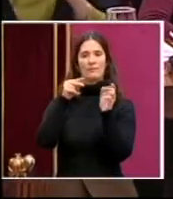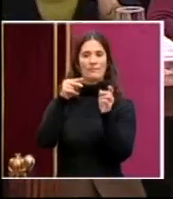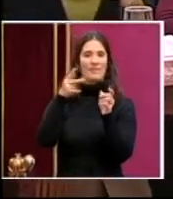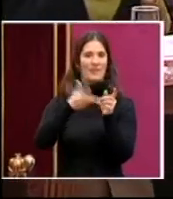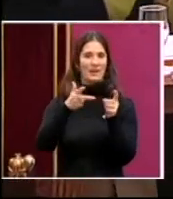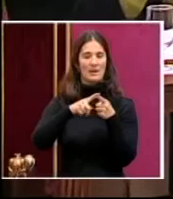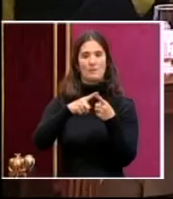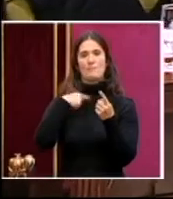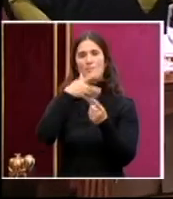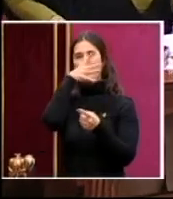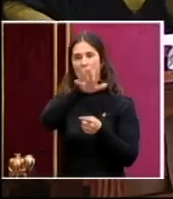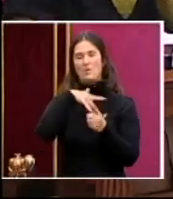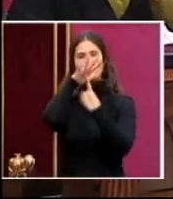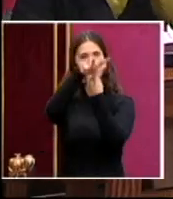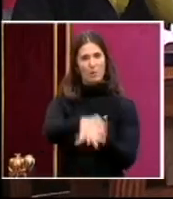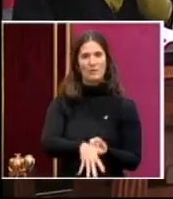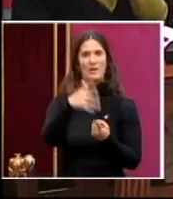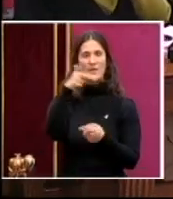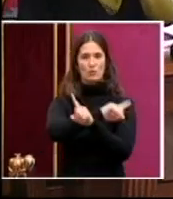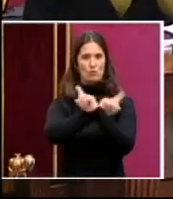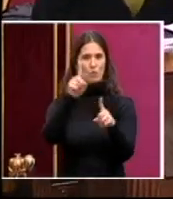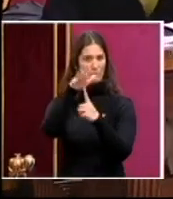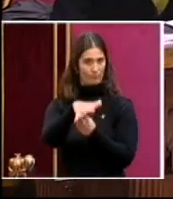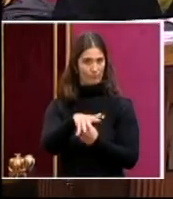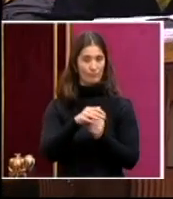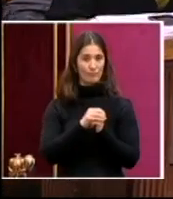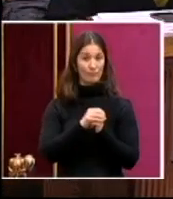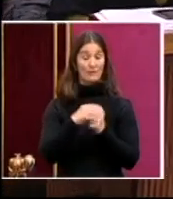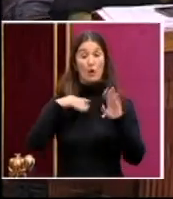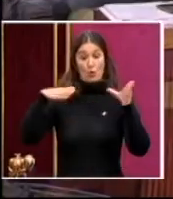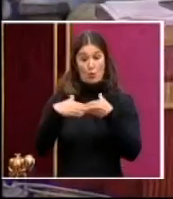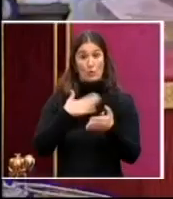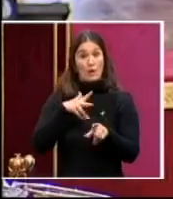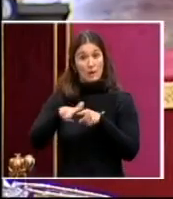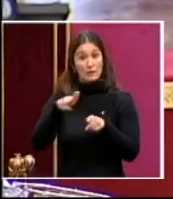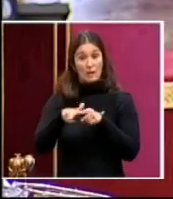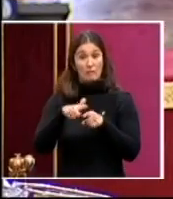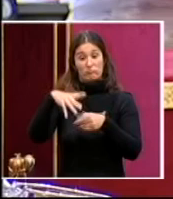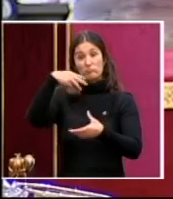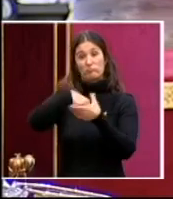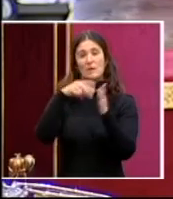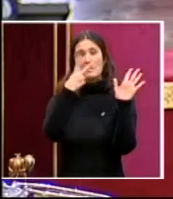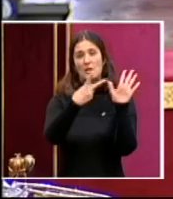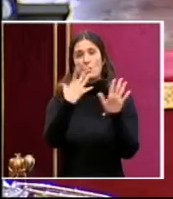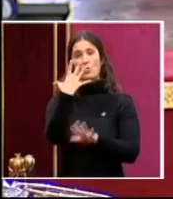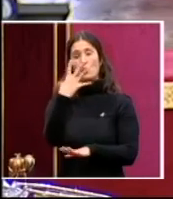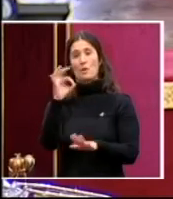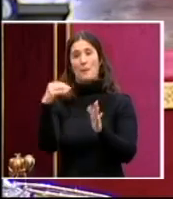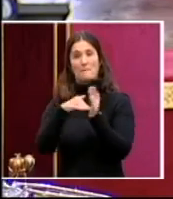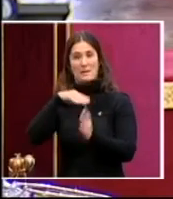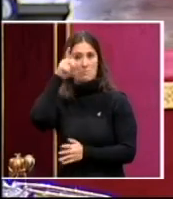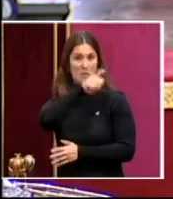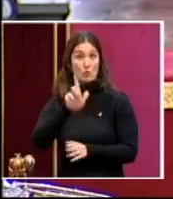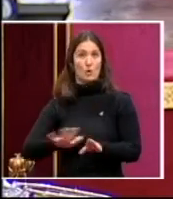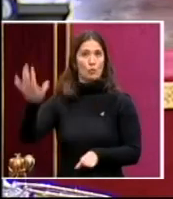Denunciamos la vulneración del derecho a la no discriminación. La comunidad gitana, compuesta por 750.000 personas en